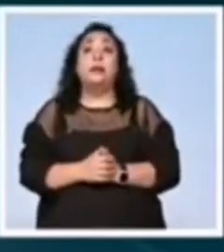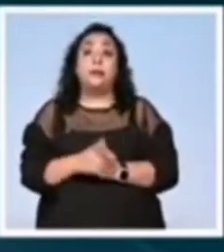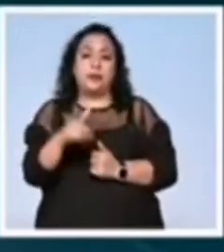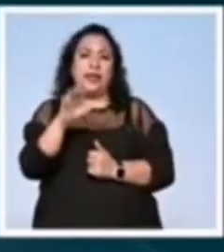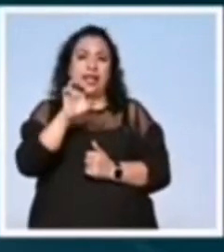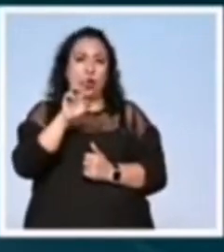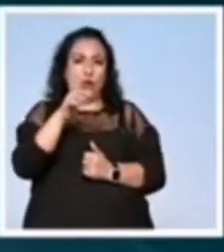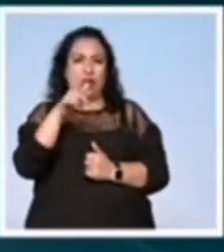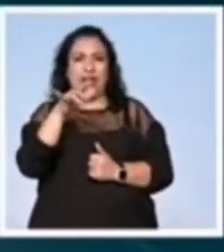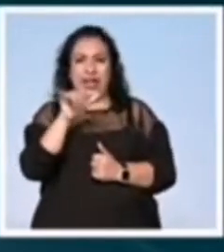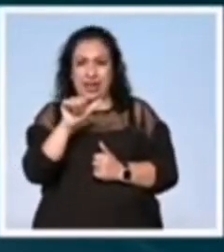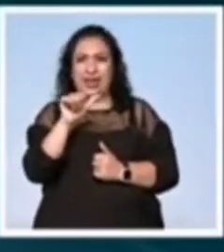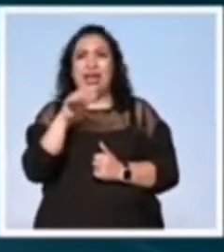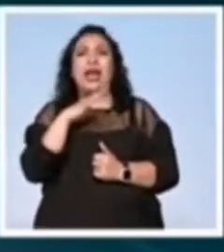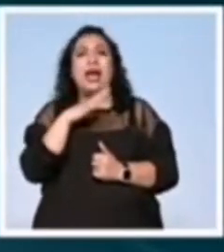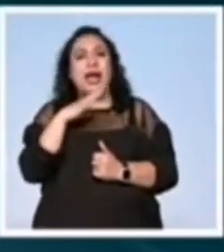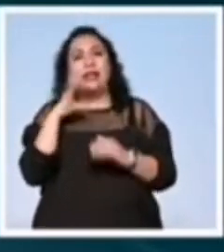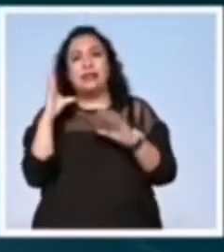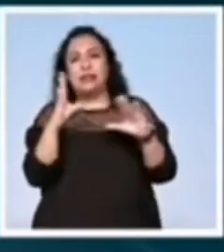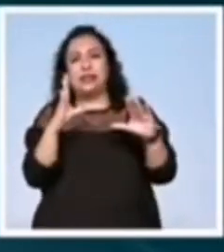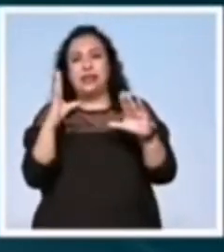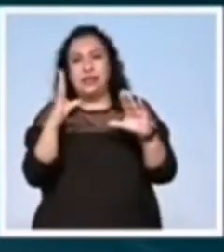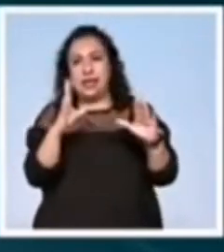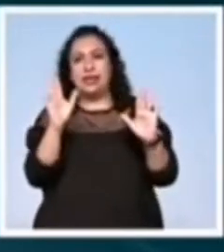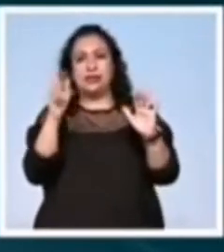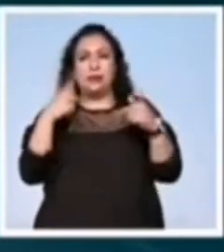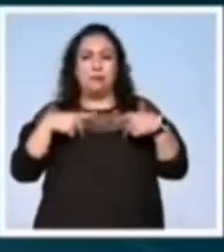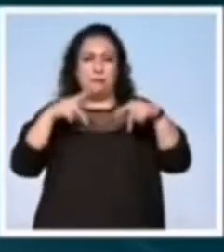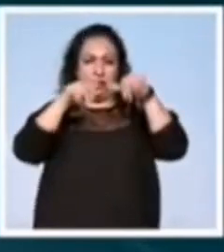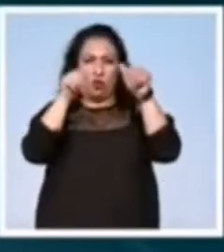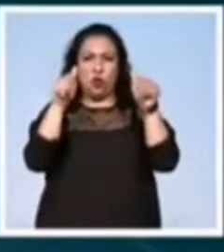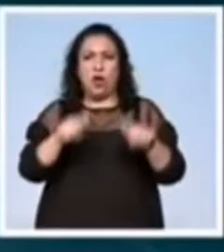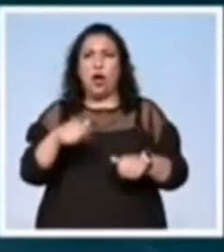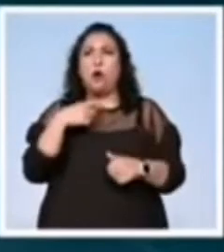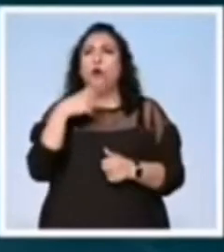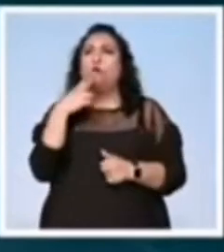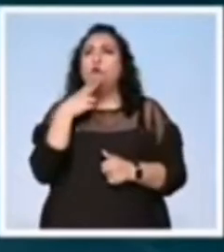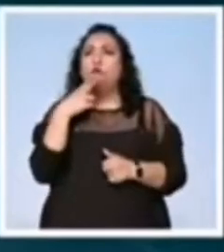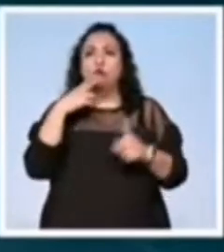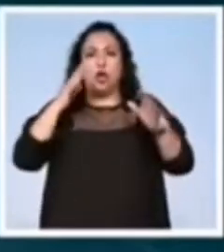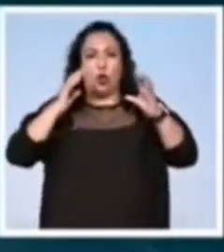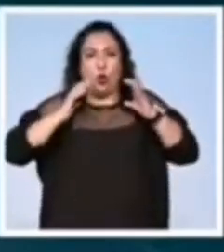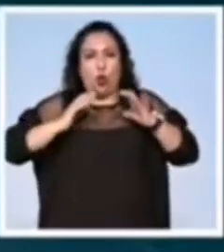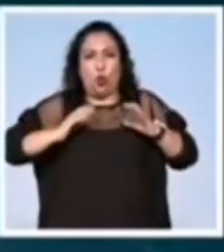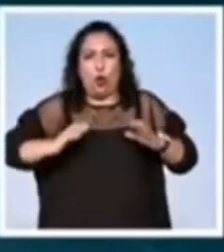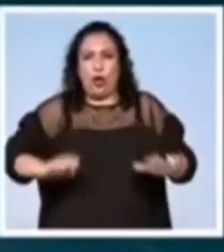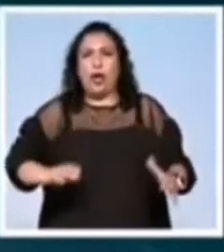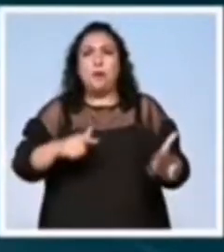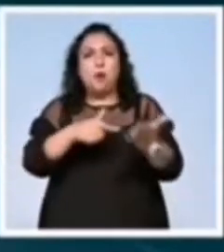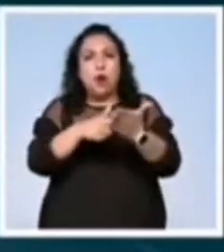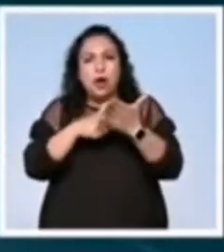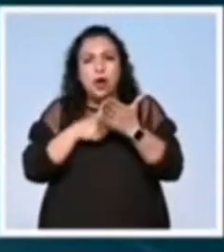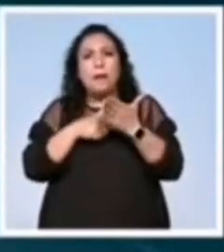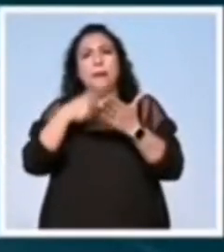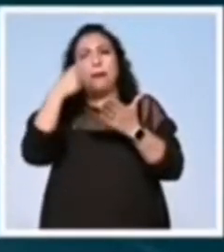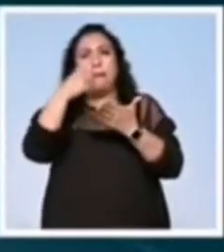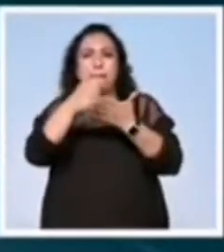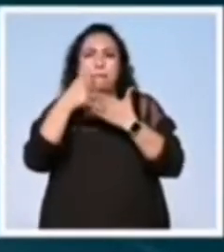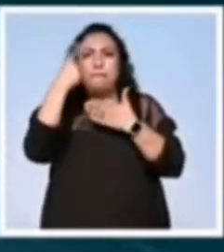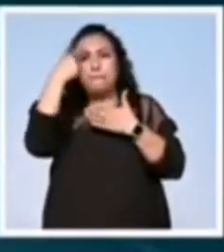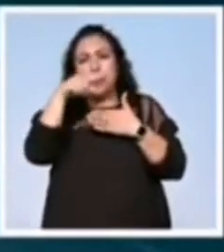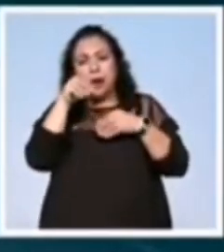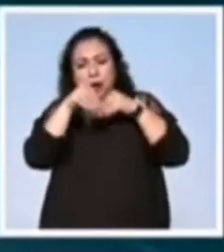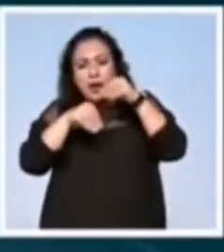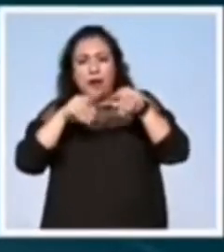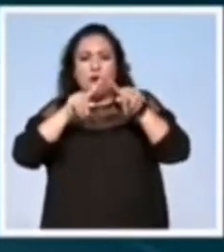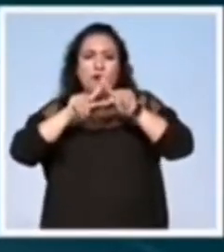que Eugenia viene de una formación que como artista ha utilizado el cuerpo como medio para trazarlo en